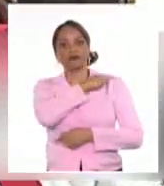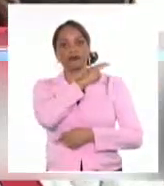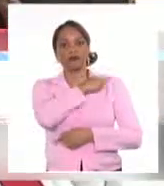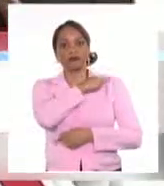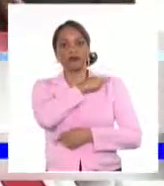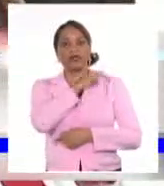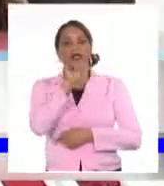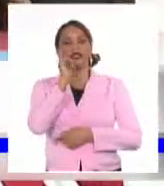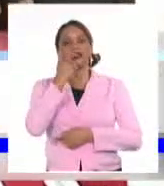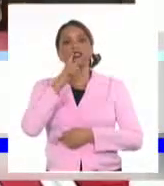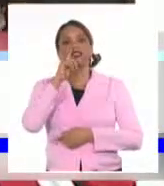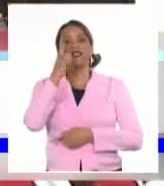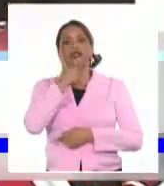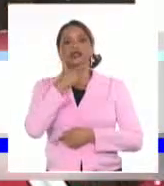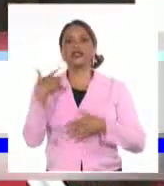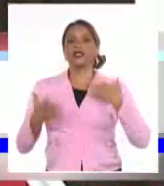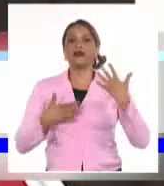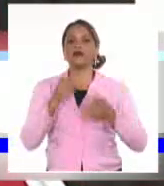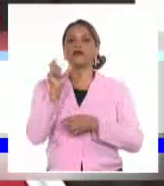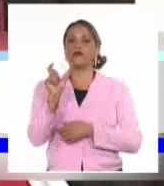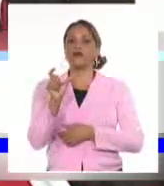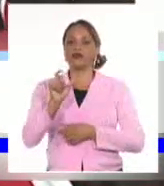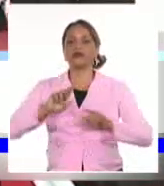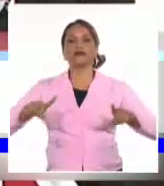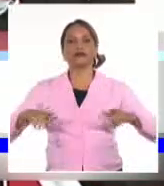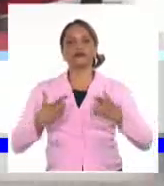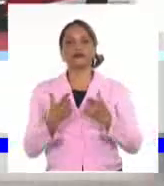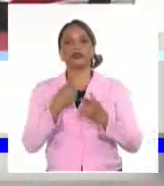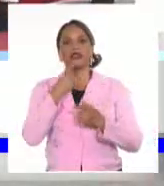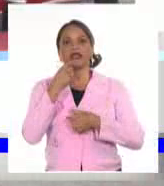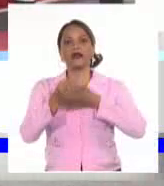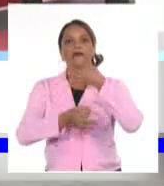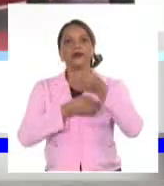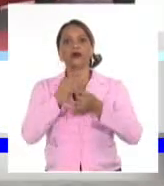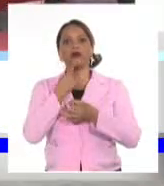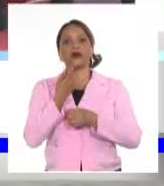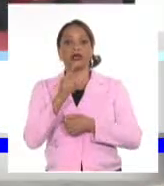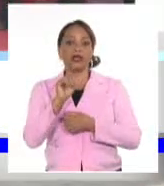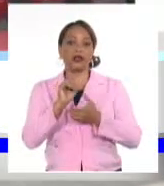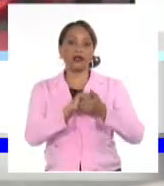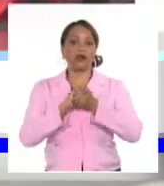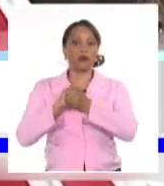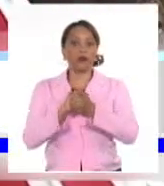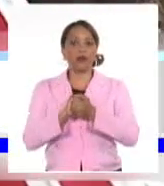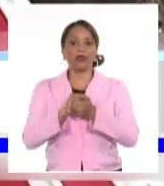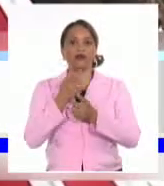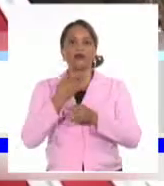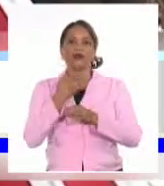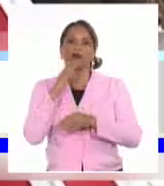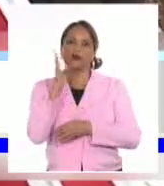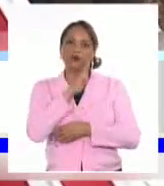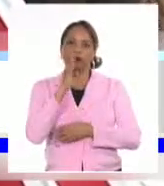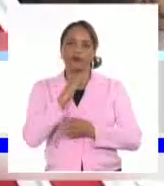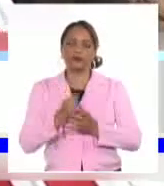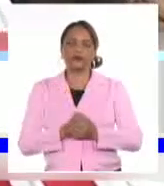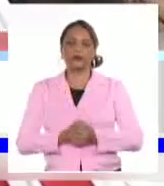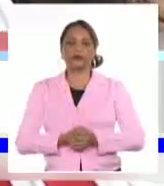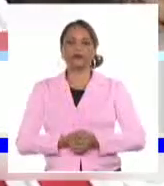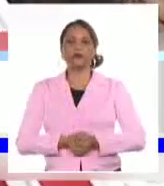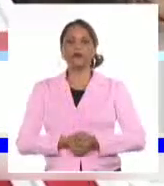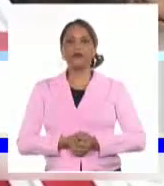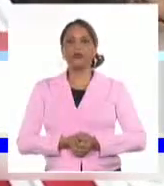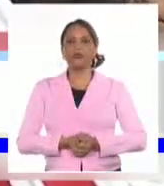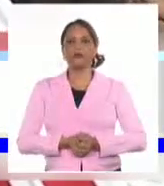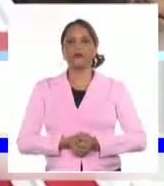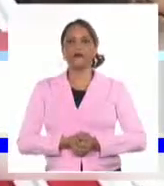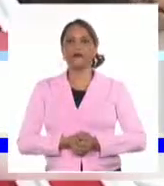Boluarte celebró la fecha con un acto donde llamó golpista a su antiguo compañero de fórmula. El país andino llega al aniversario en